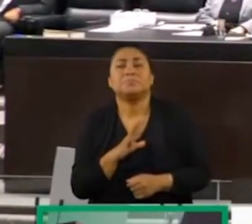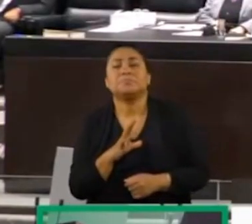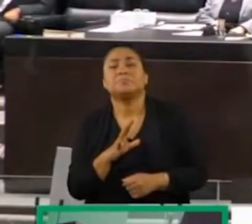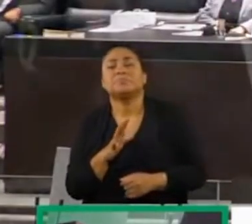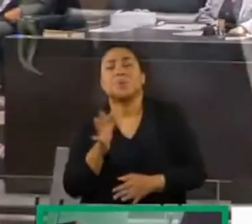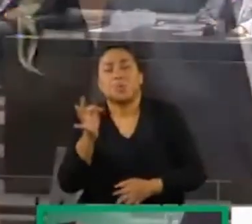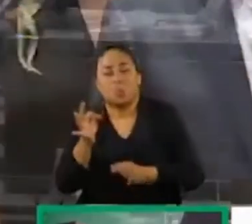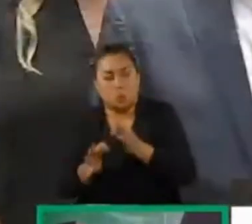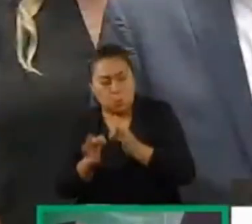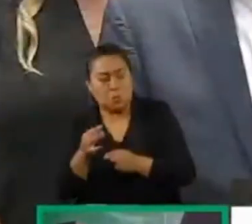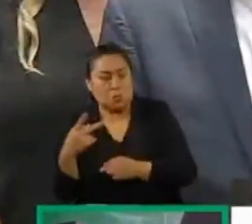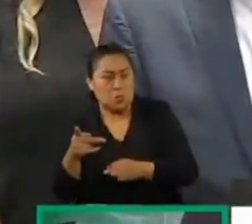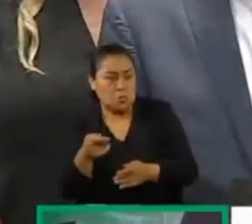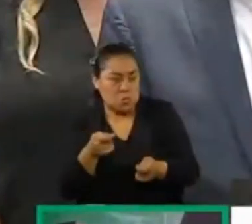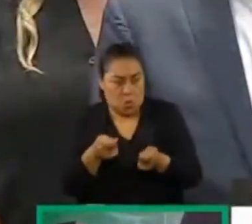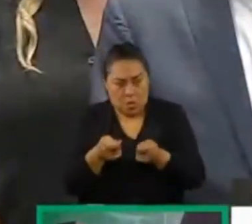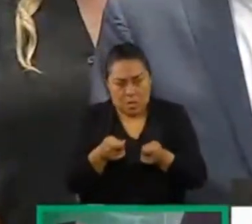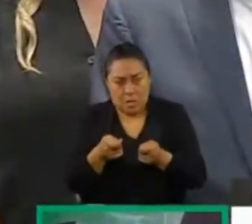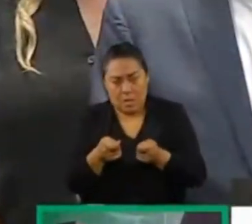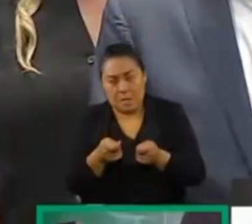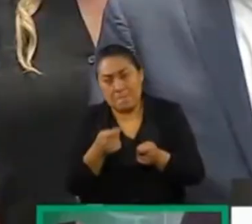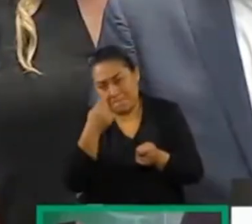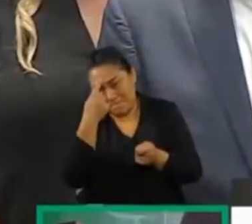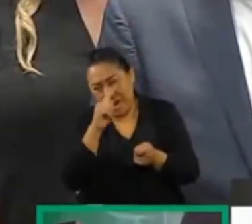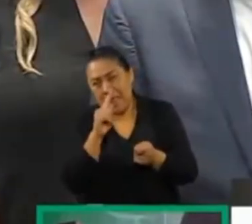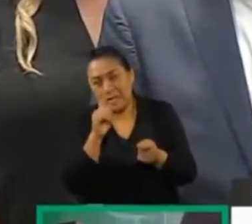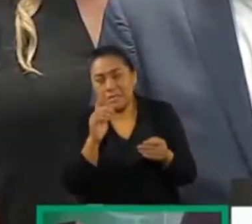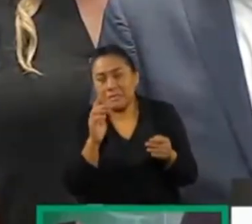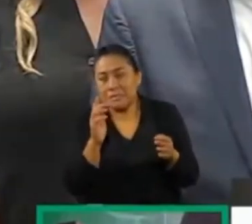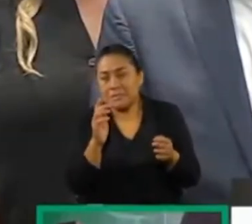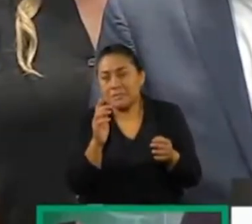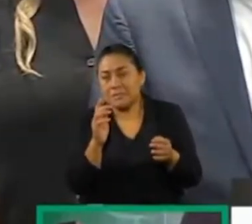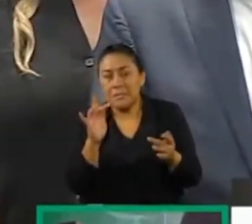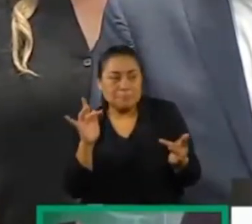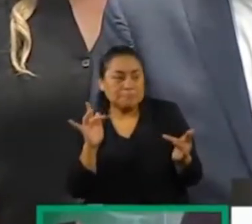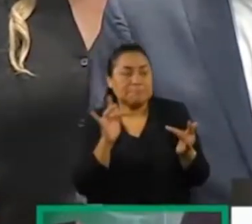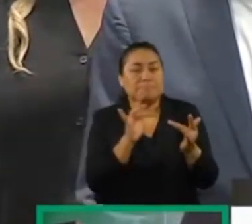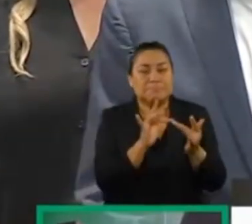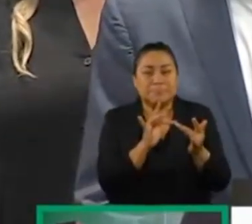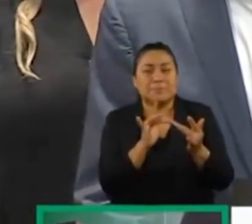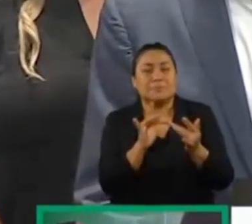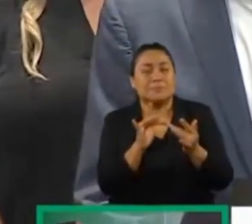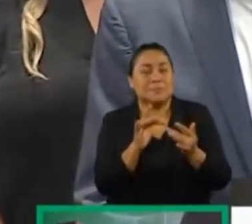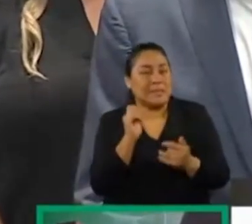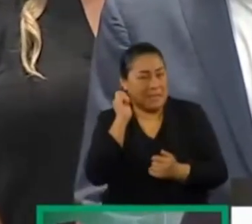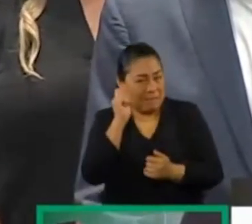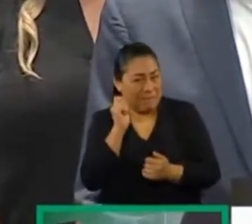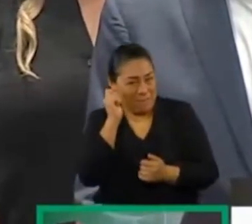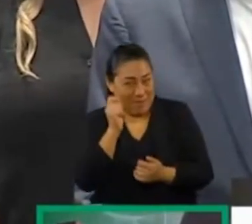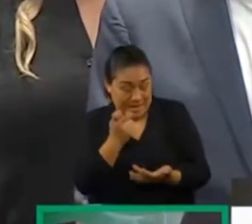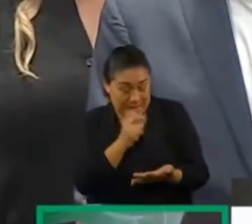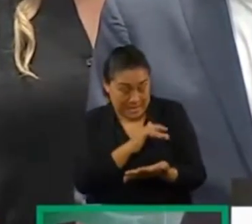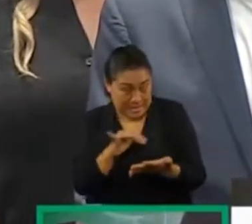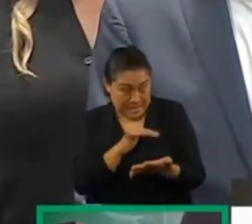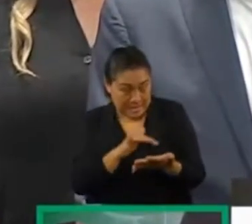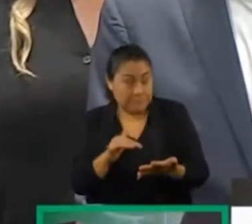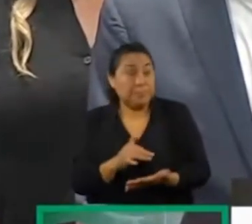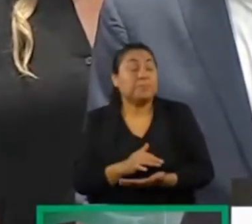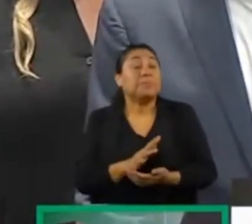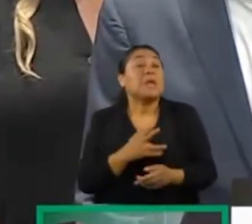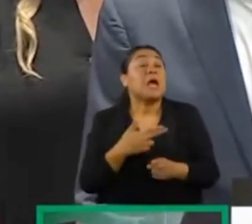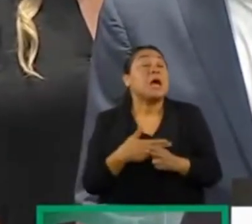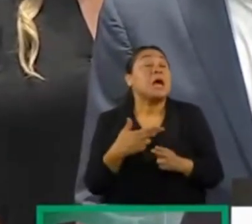judiciales para la intervención telefónica en este dictamen, el día de